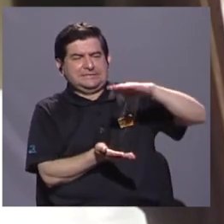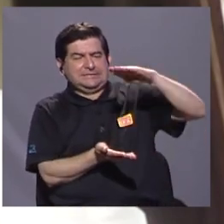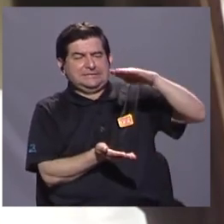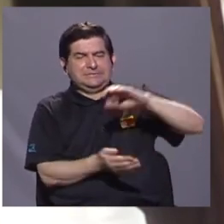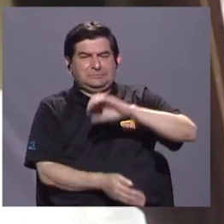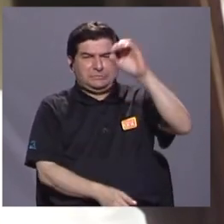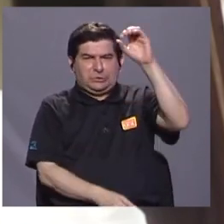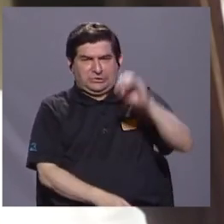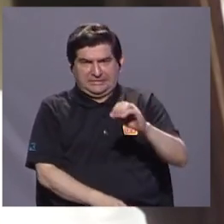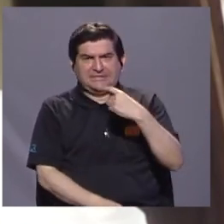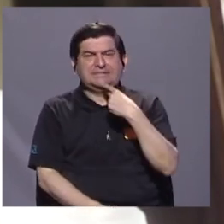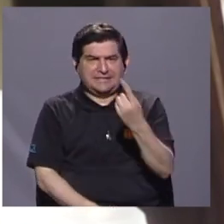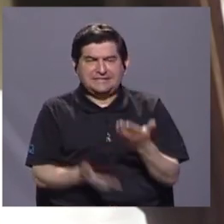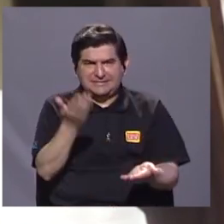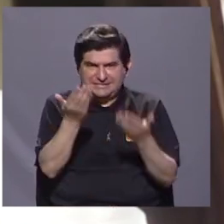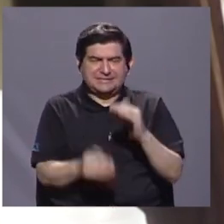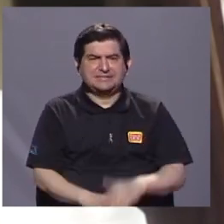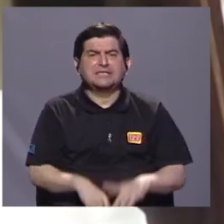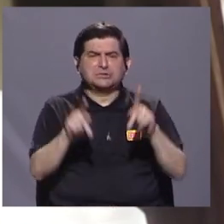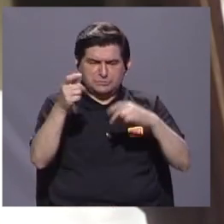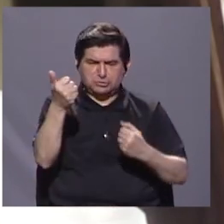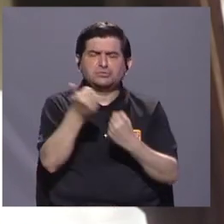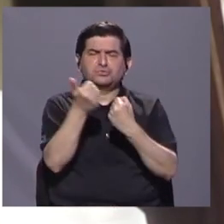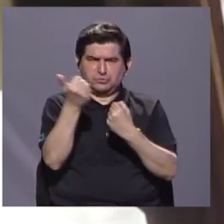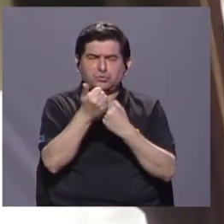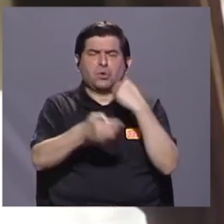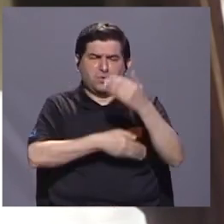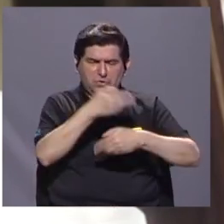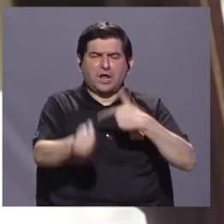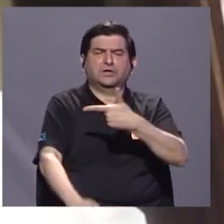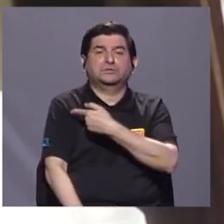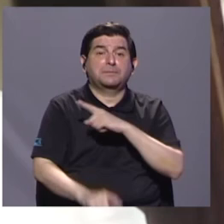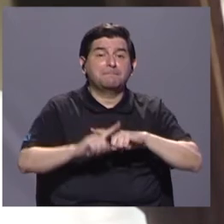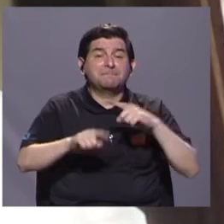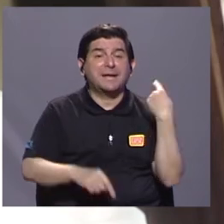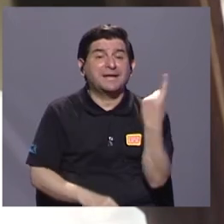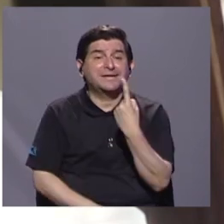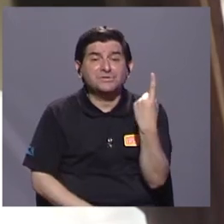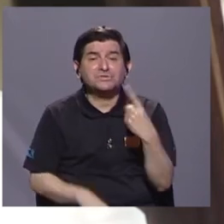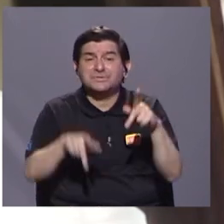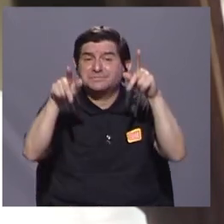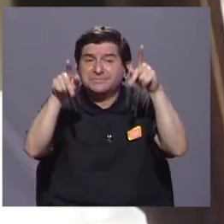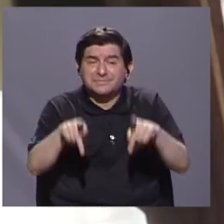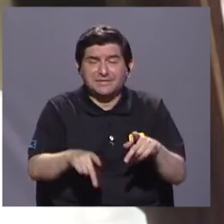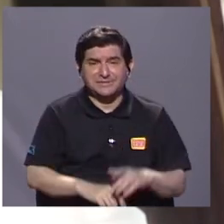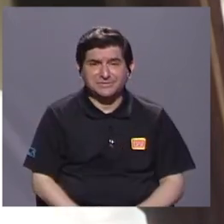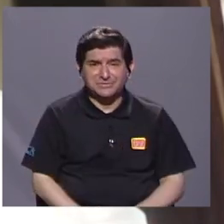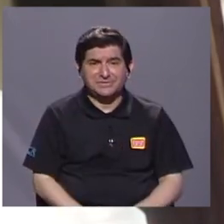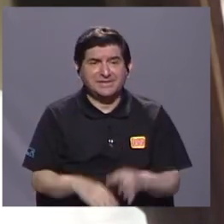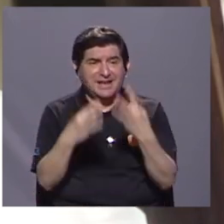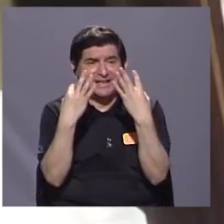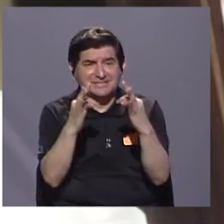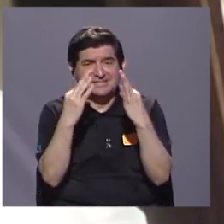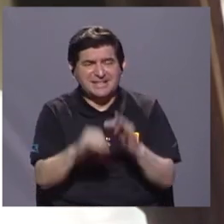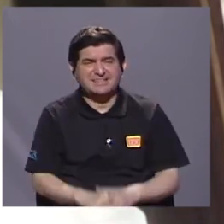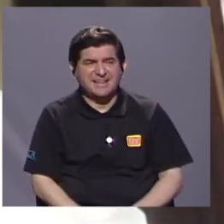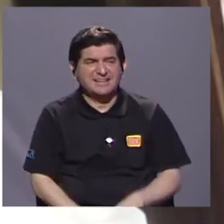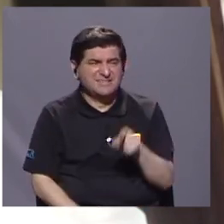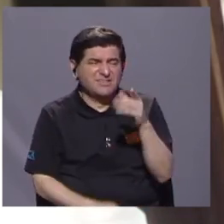hay un alto porcentaje, se podría decir, que está muy a favor de los procesos de vacuna, pero siempre van a haber personas tratando de meter